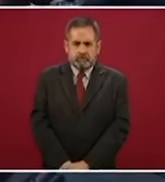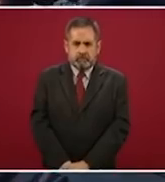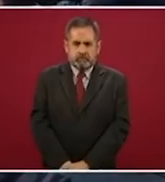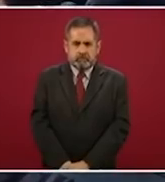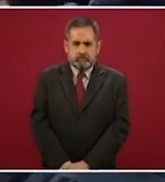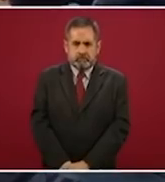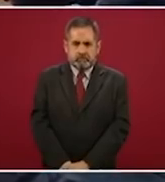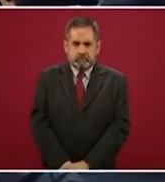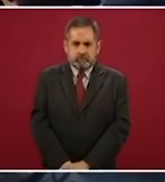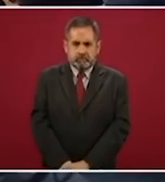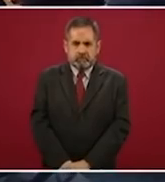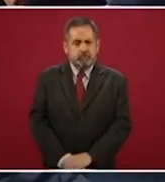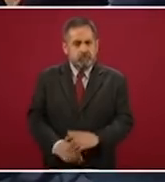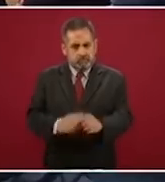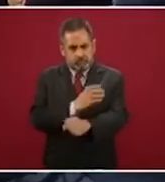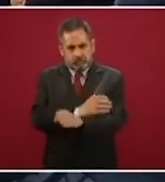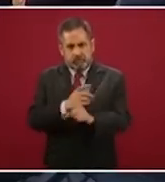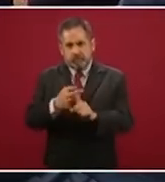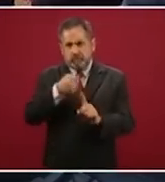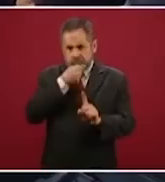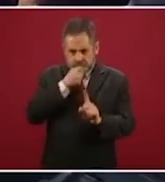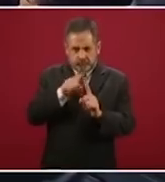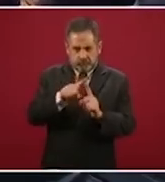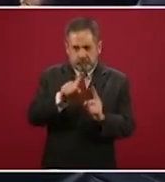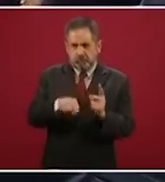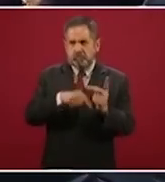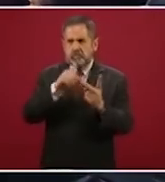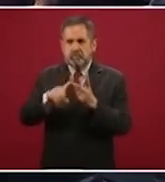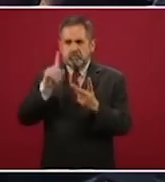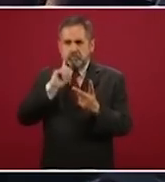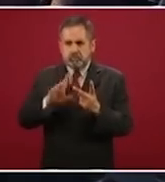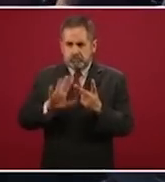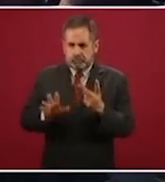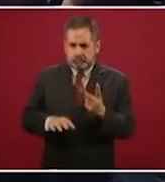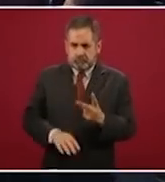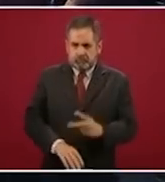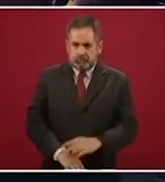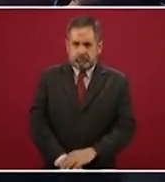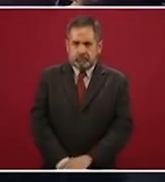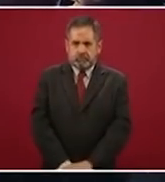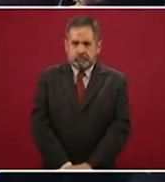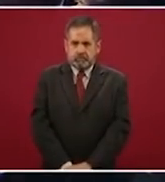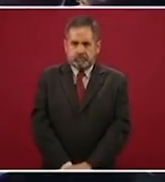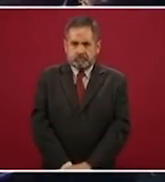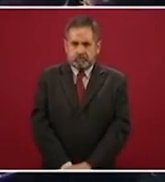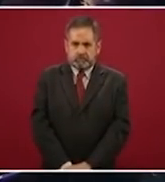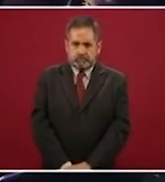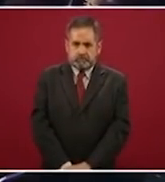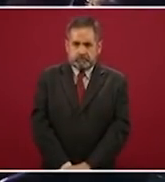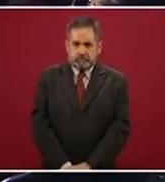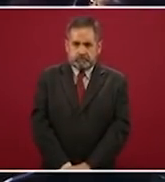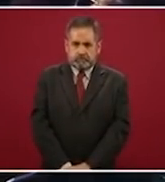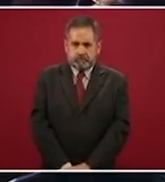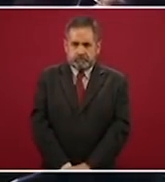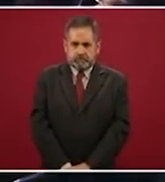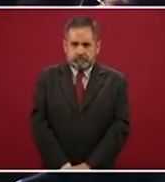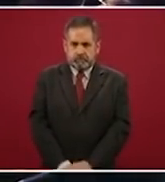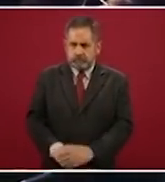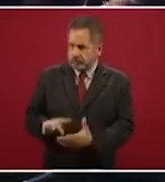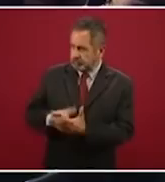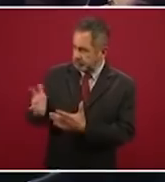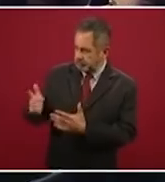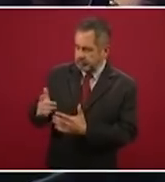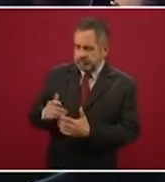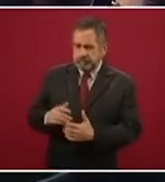A ver, una, el compañero ya que tiene el micrófono, y una compañera, tú. Correcto. Adelante, adelante. Gracias, compañero